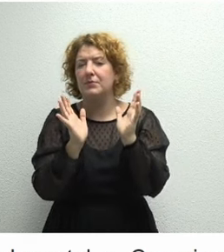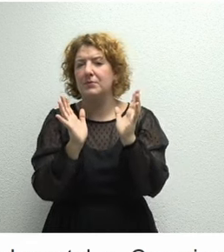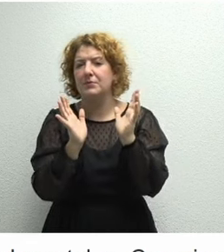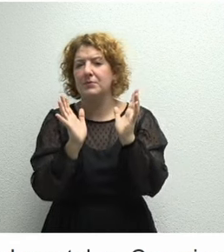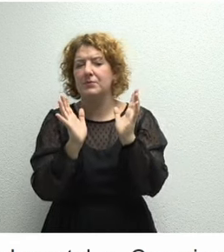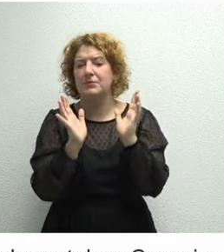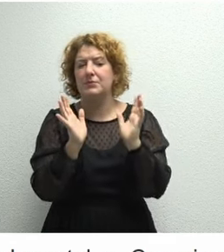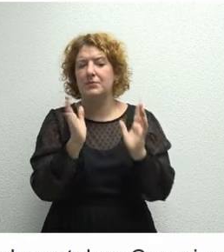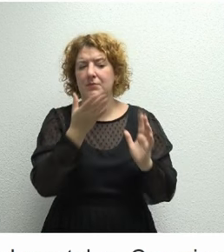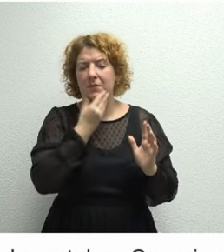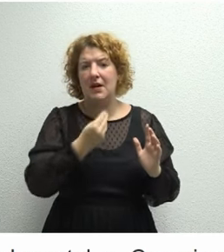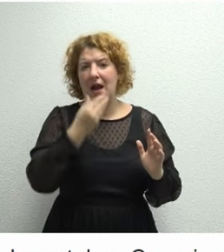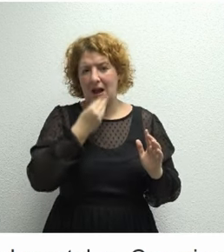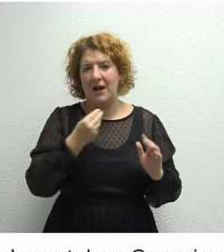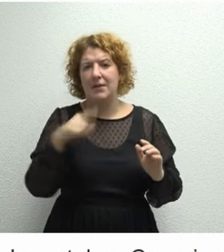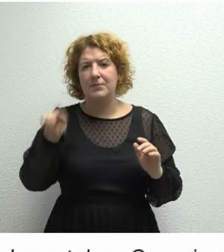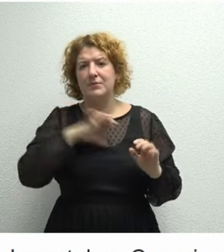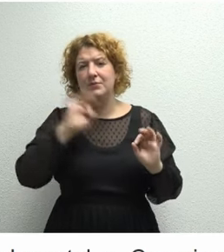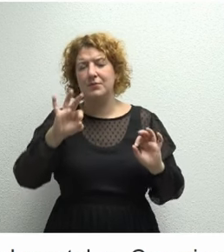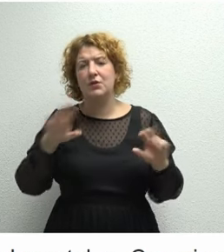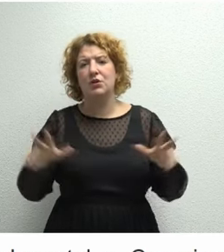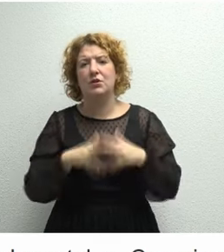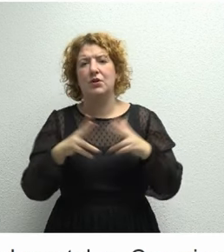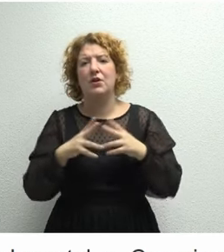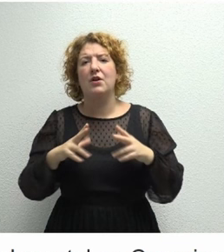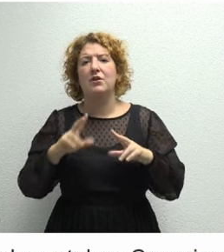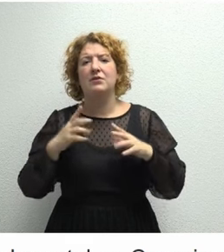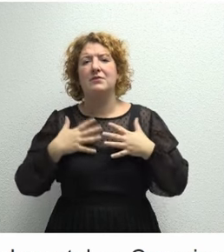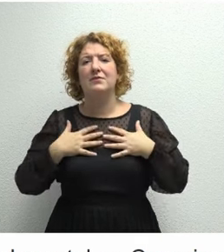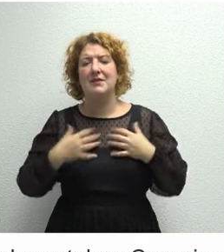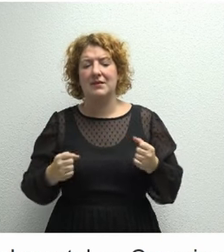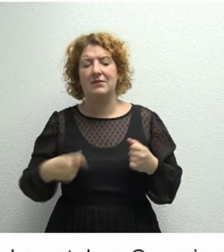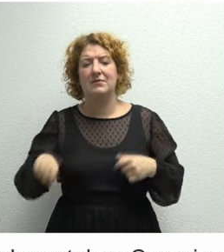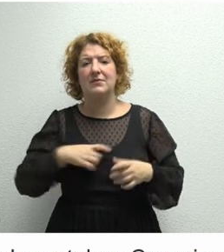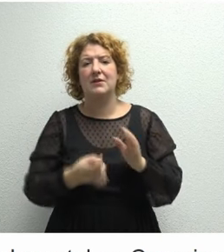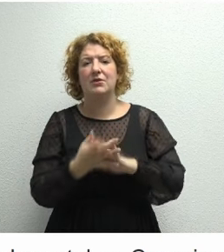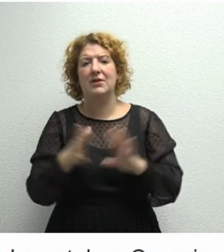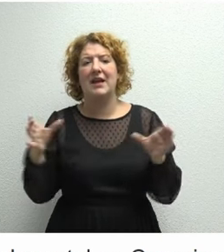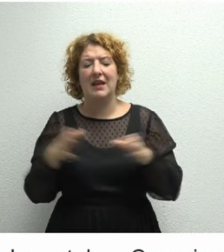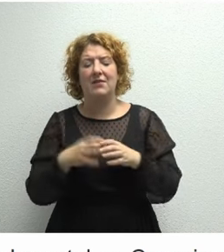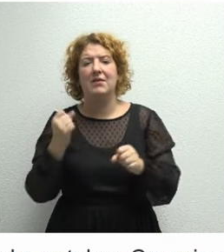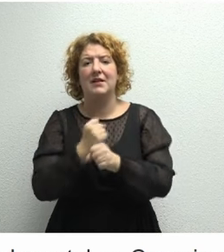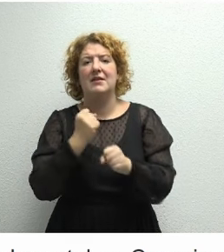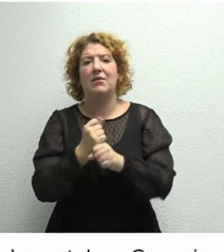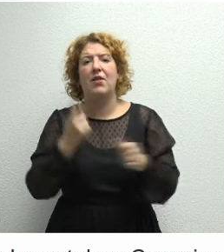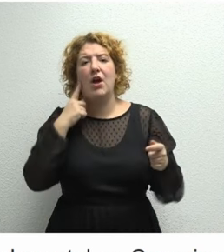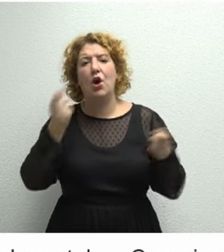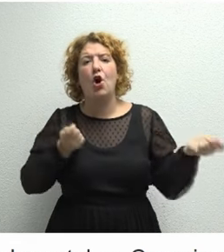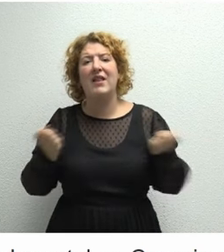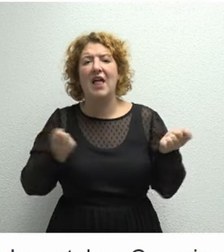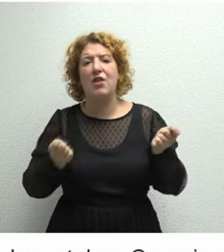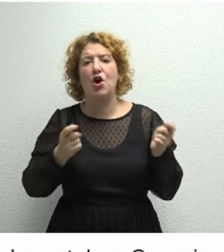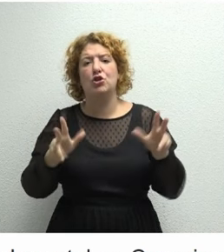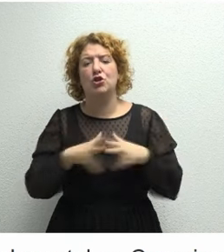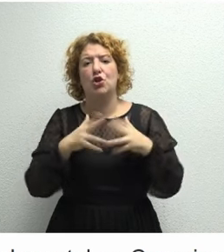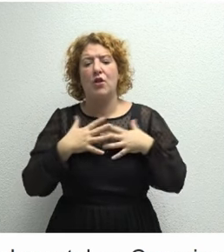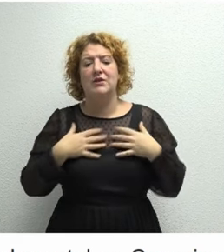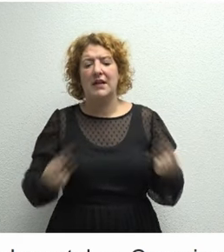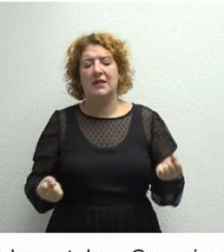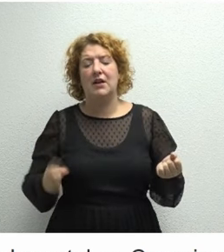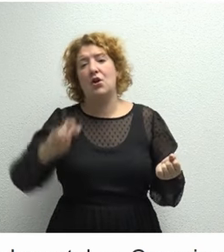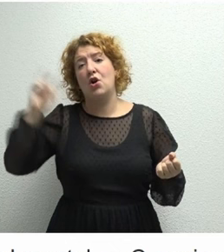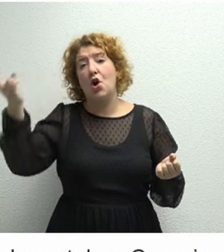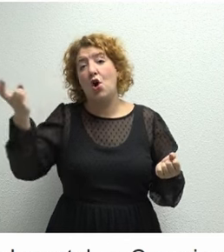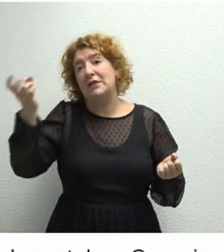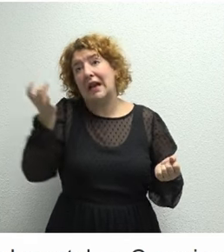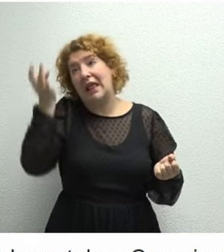con esas mesas de coordinación sociosanitaria y crear como ese equipo de trabajo Esa mesa de coordinación sociosanitaria igual que en otras Islas surgieron